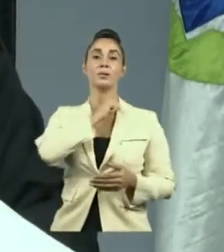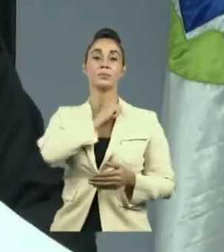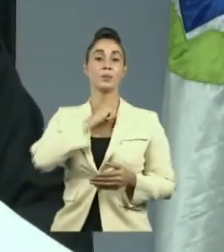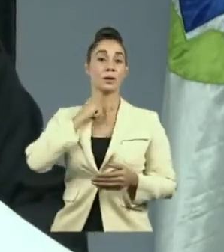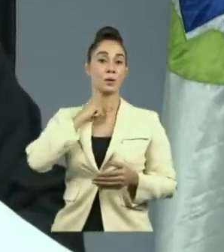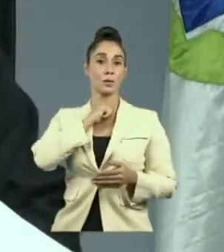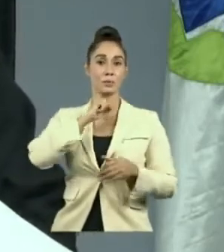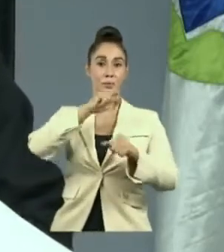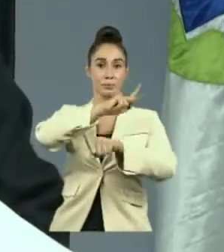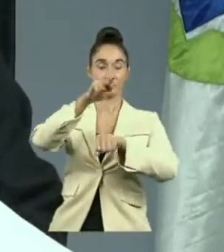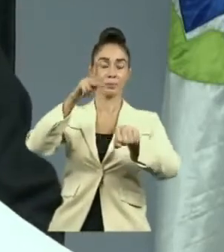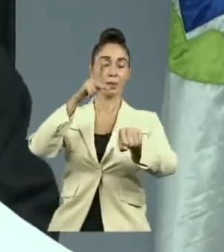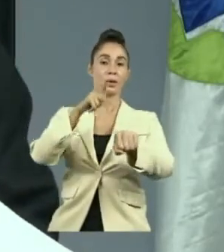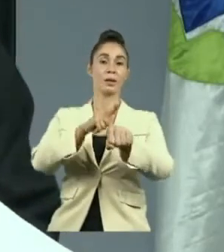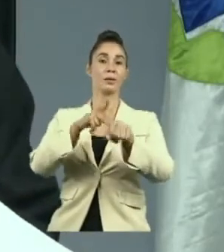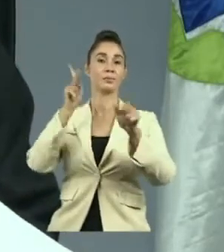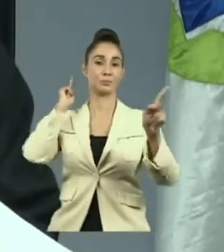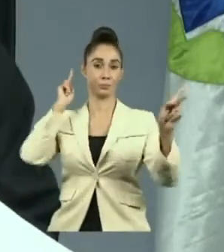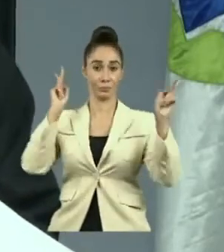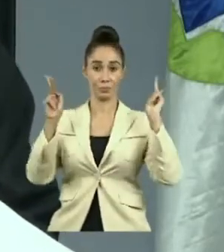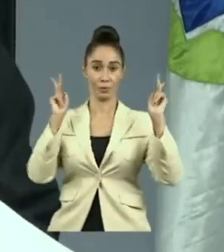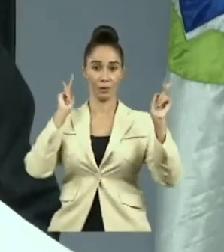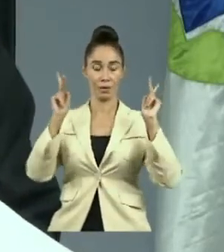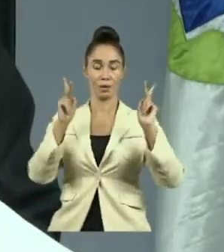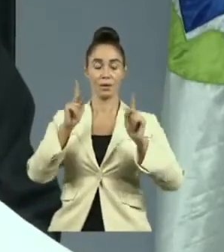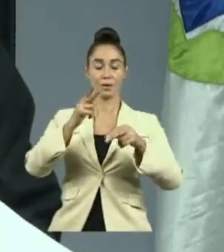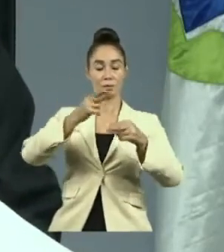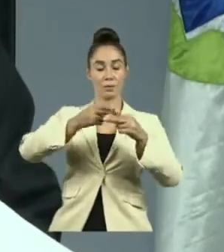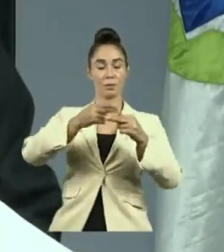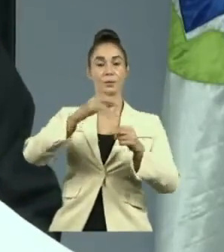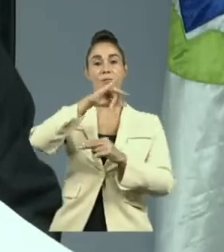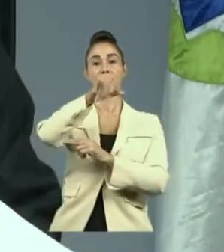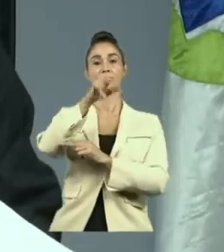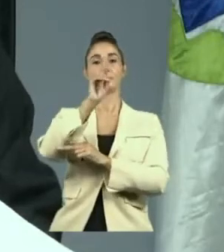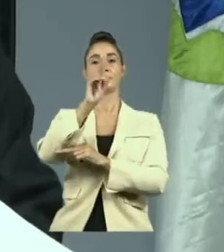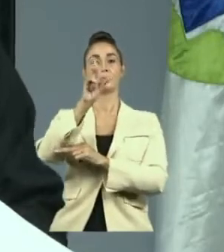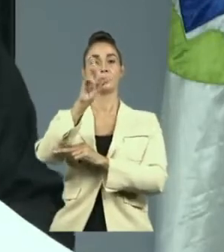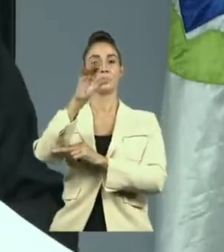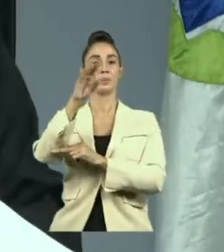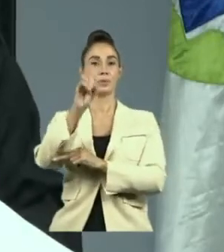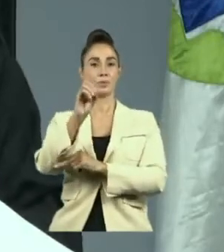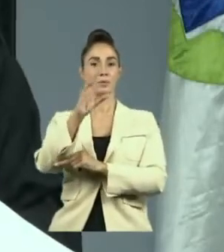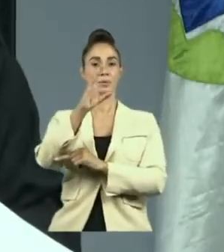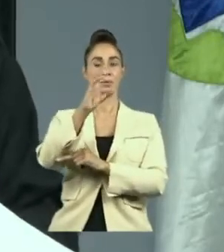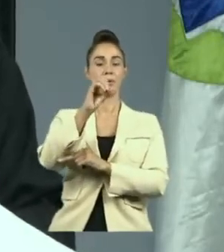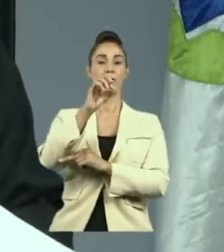de la provincia de puerto plata julio césar corniel amaro por